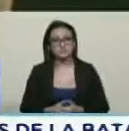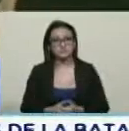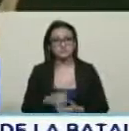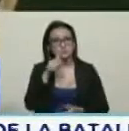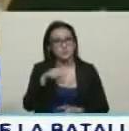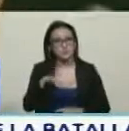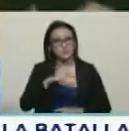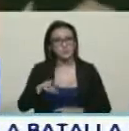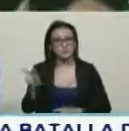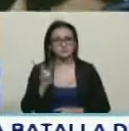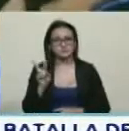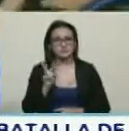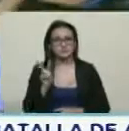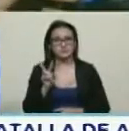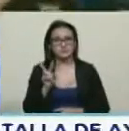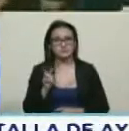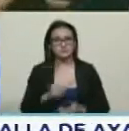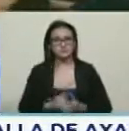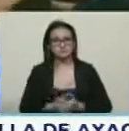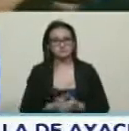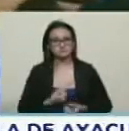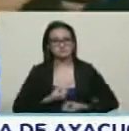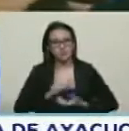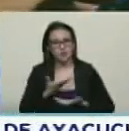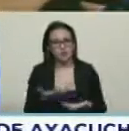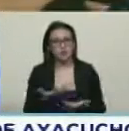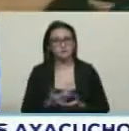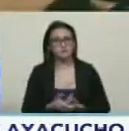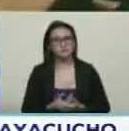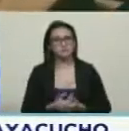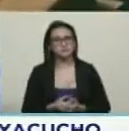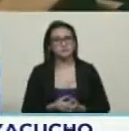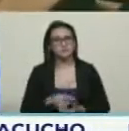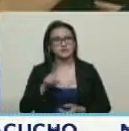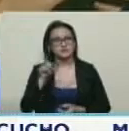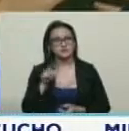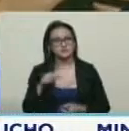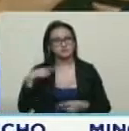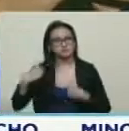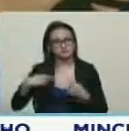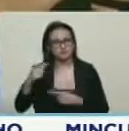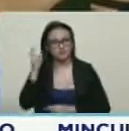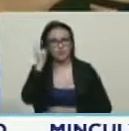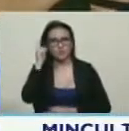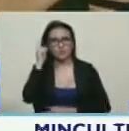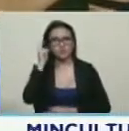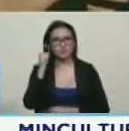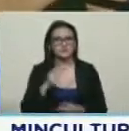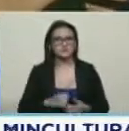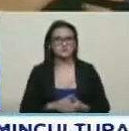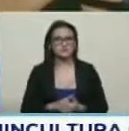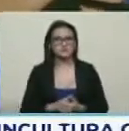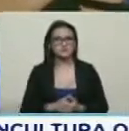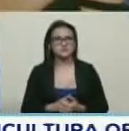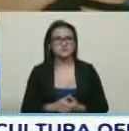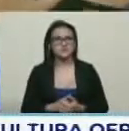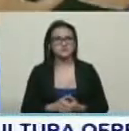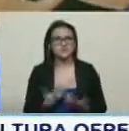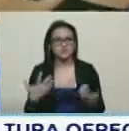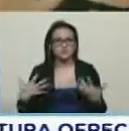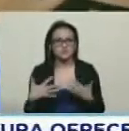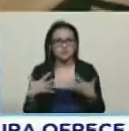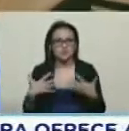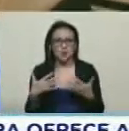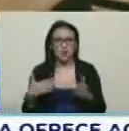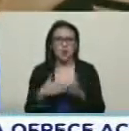pueblo venezolano que se expresa en estos actos, pero además en su cotidianidad. Ahora en estos tiempos de guerra contra el